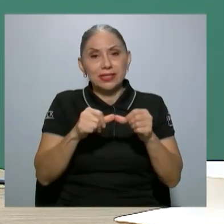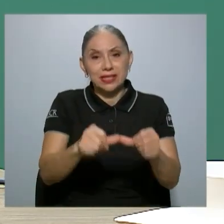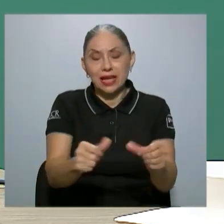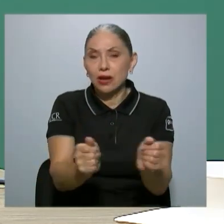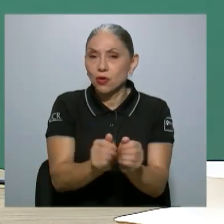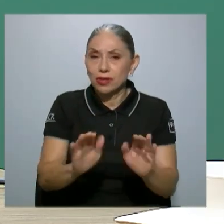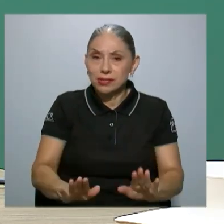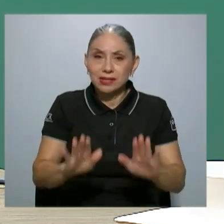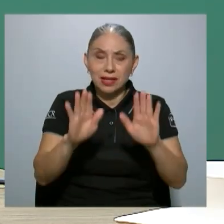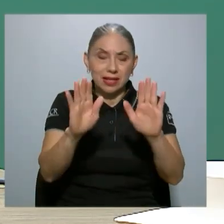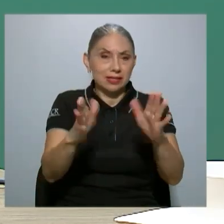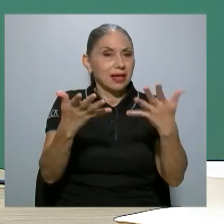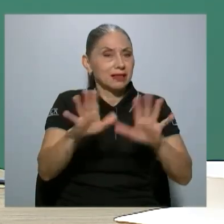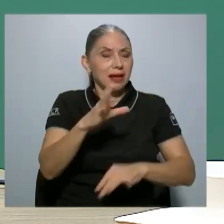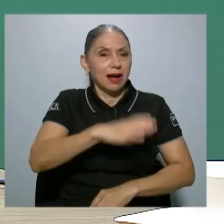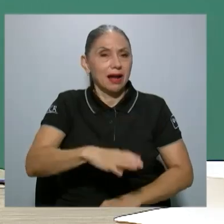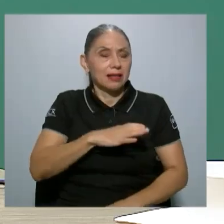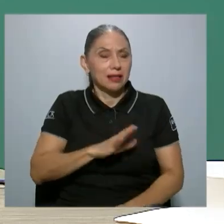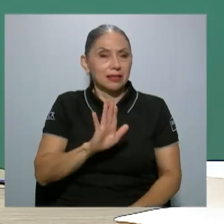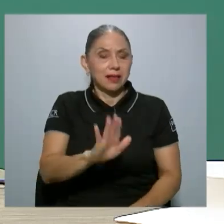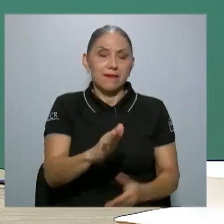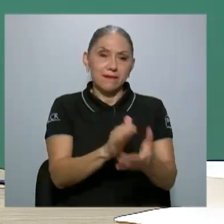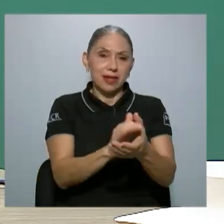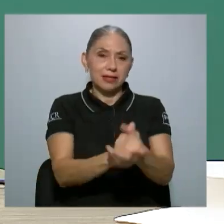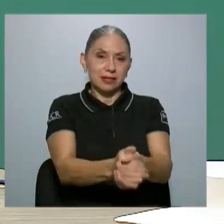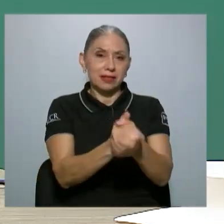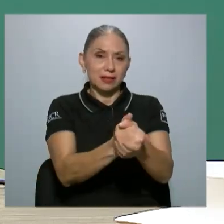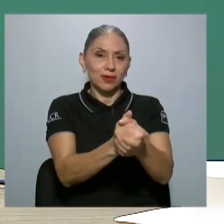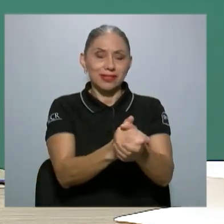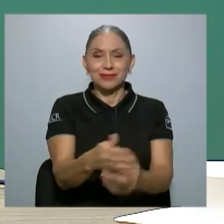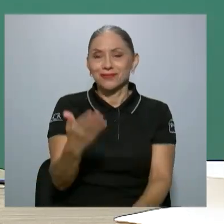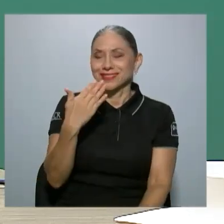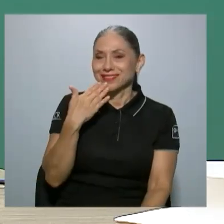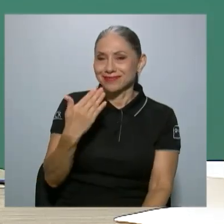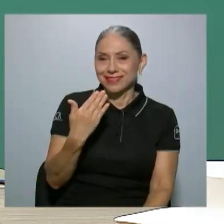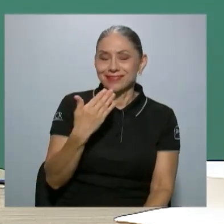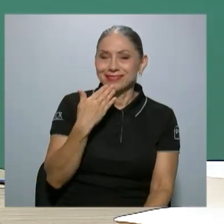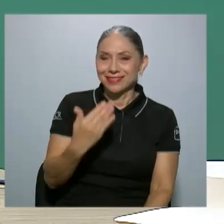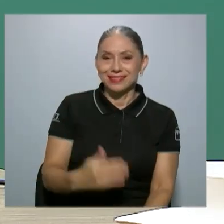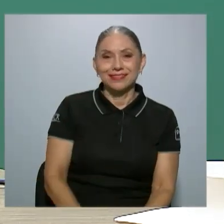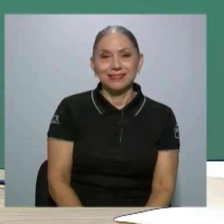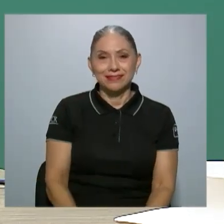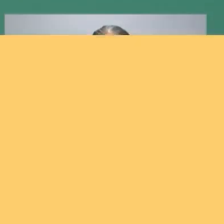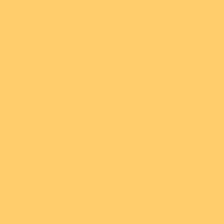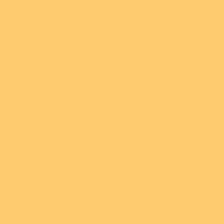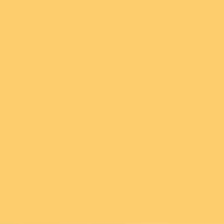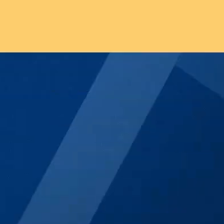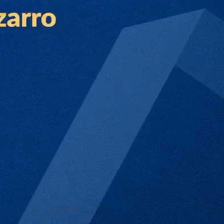excelencia que lo caracteriza. Felicitaciones. Muchísimas gracias. Muchas gracias.